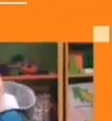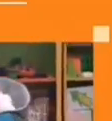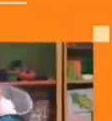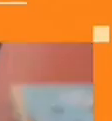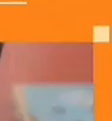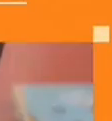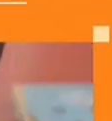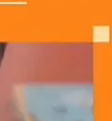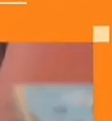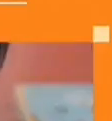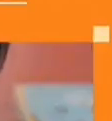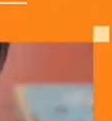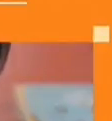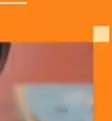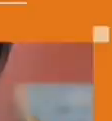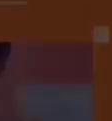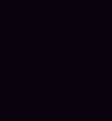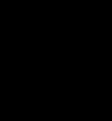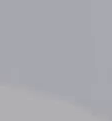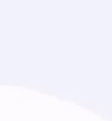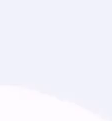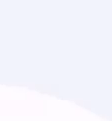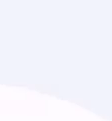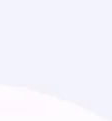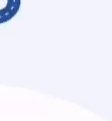En casa, secundaria.